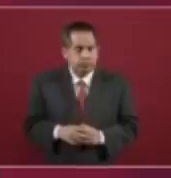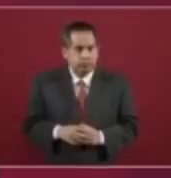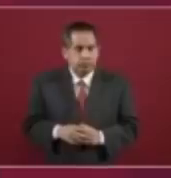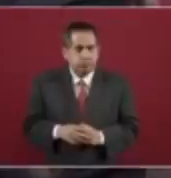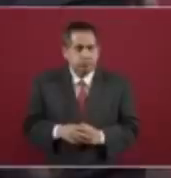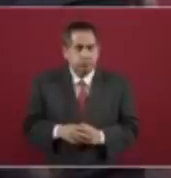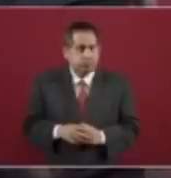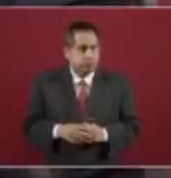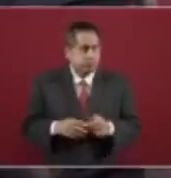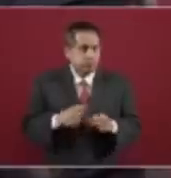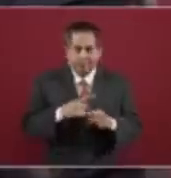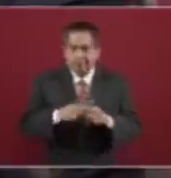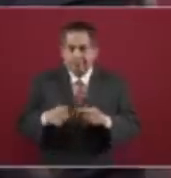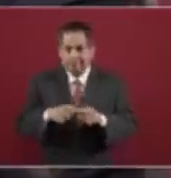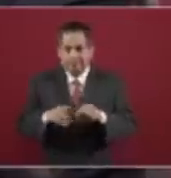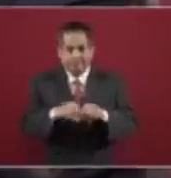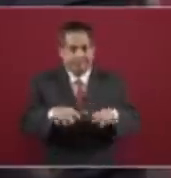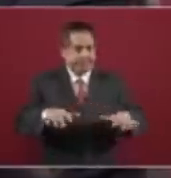dispersión